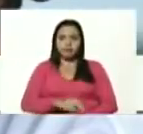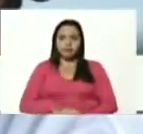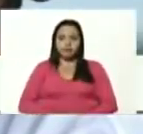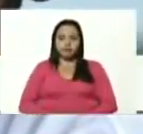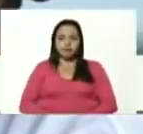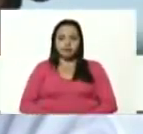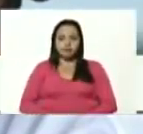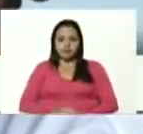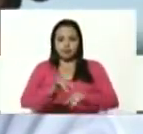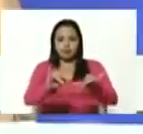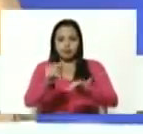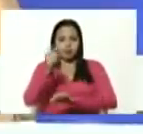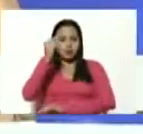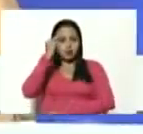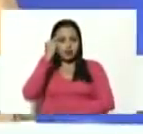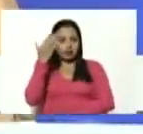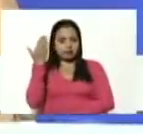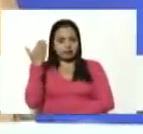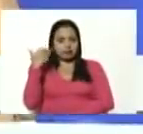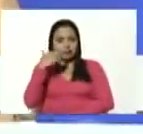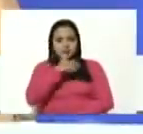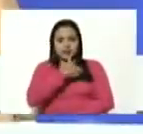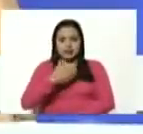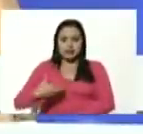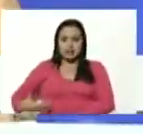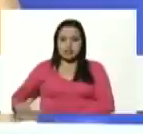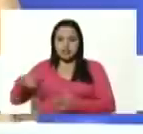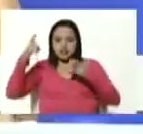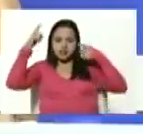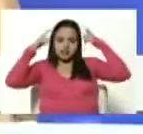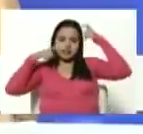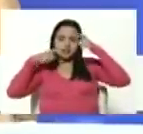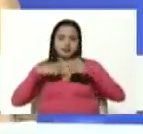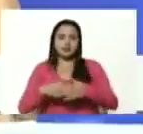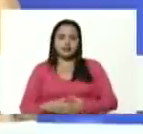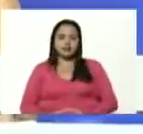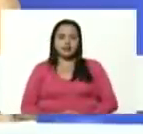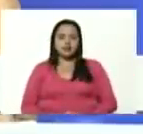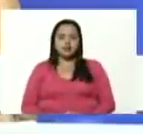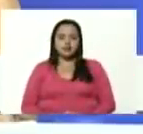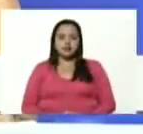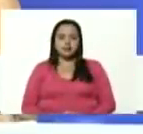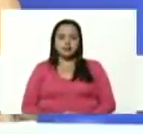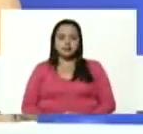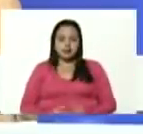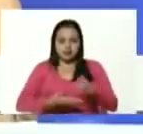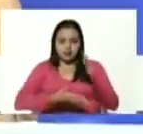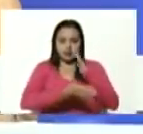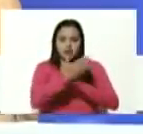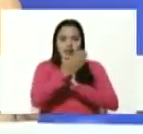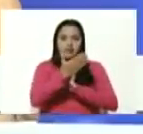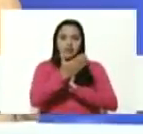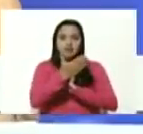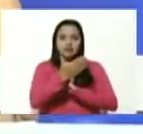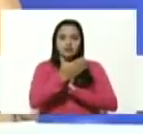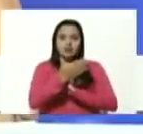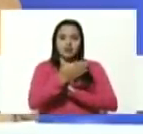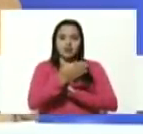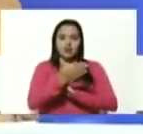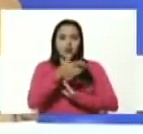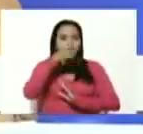Ese día, nuestro comandante Hugo Chávez iba con un mar de